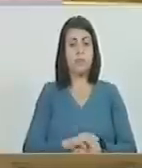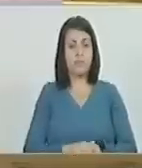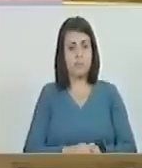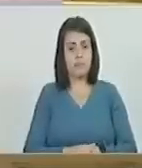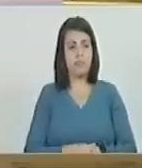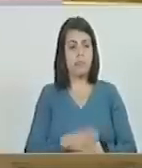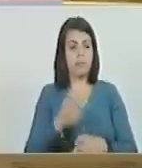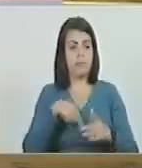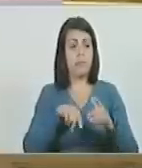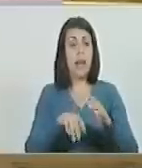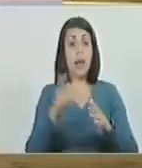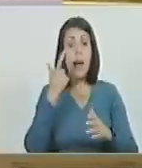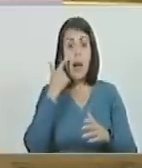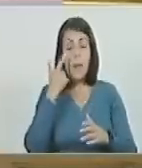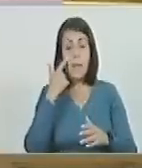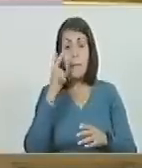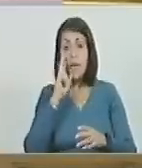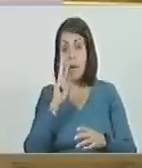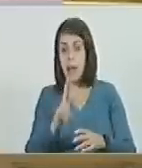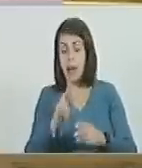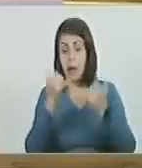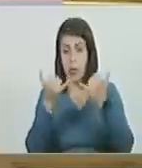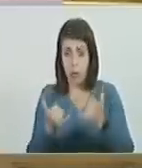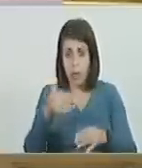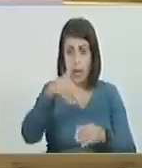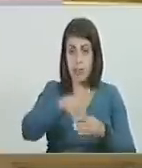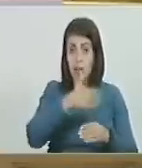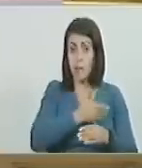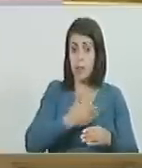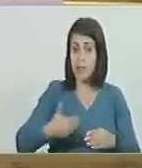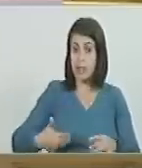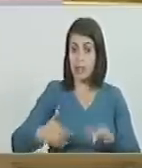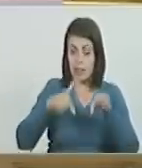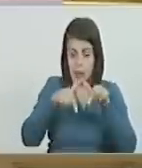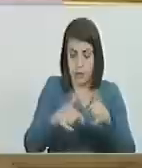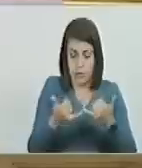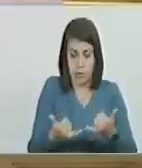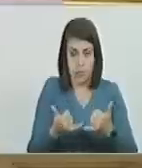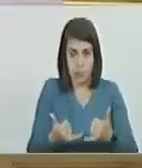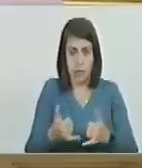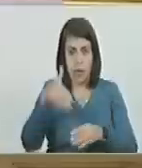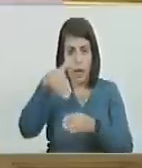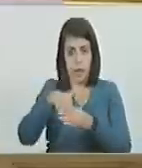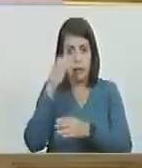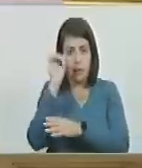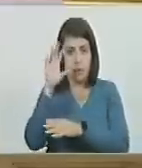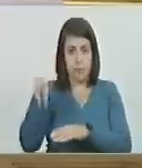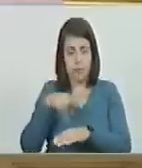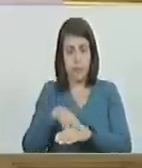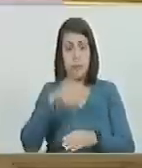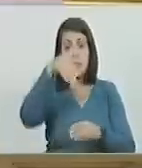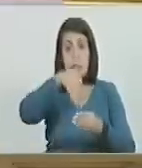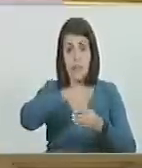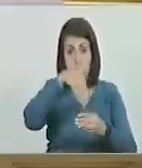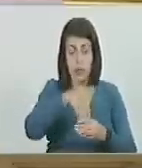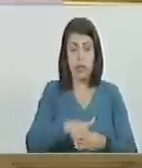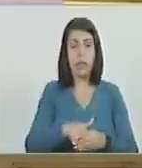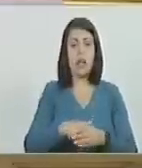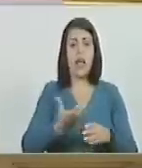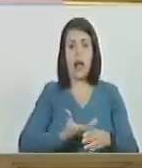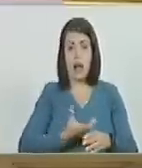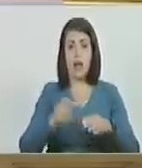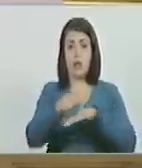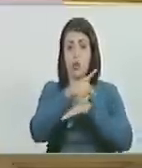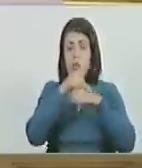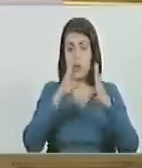pargatas, que lo que viene es otro, elecciones presidenciales, elecciones de Asamblea Nacional, elecciones de